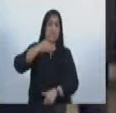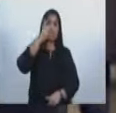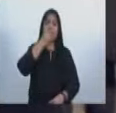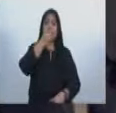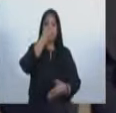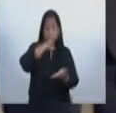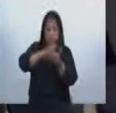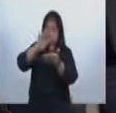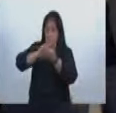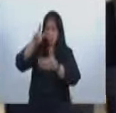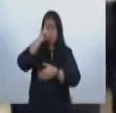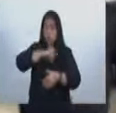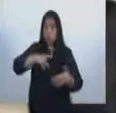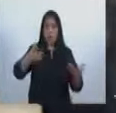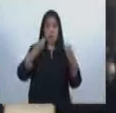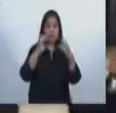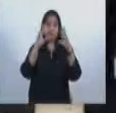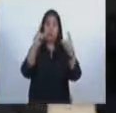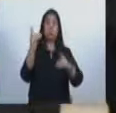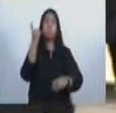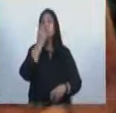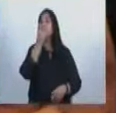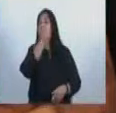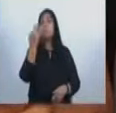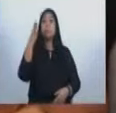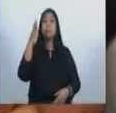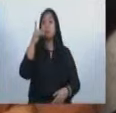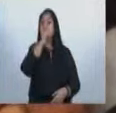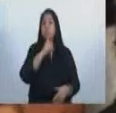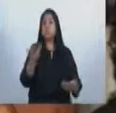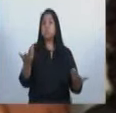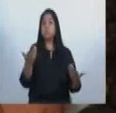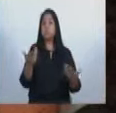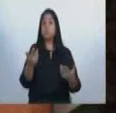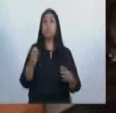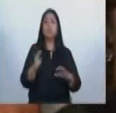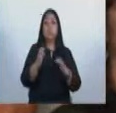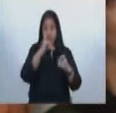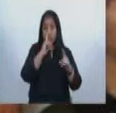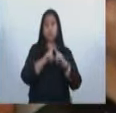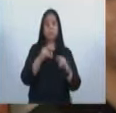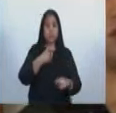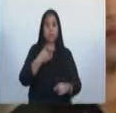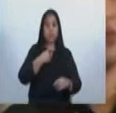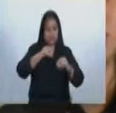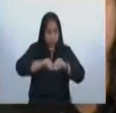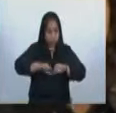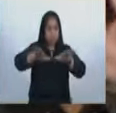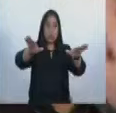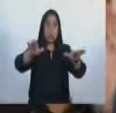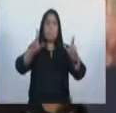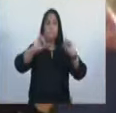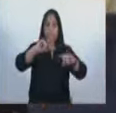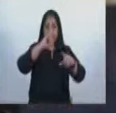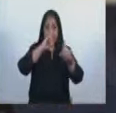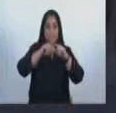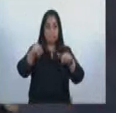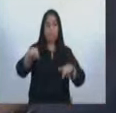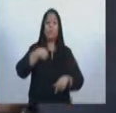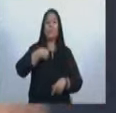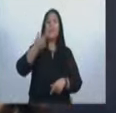inversión en educación secundaria y diversificada en este país y tenemos que llevarla pero tenemos que llevarla donde nunca